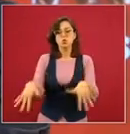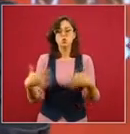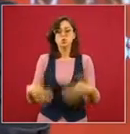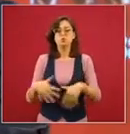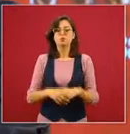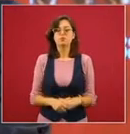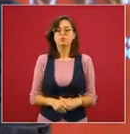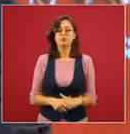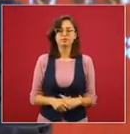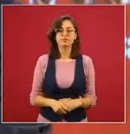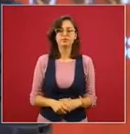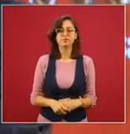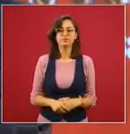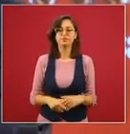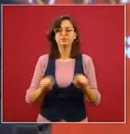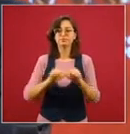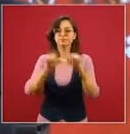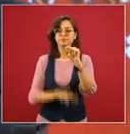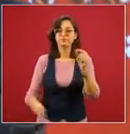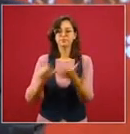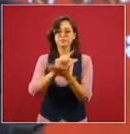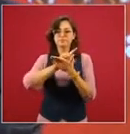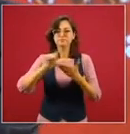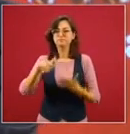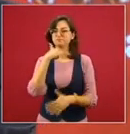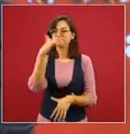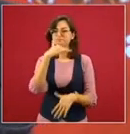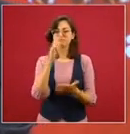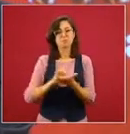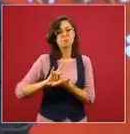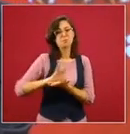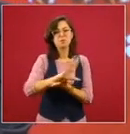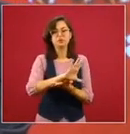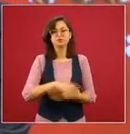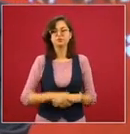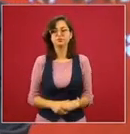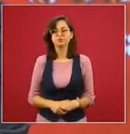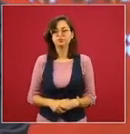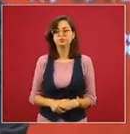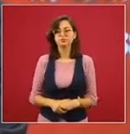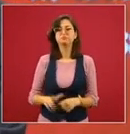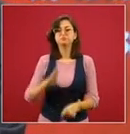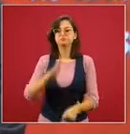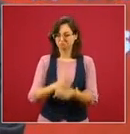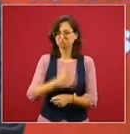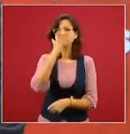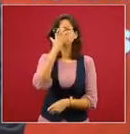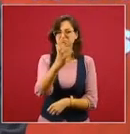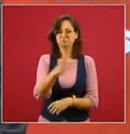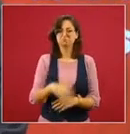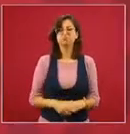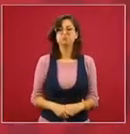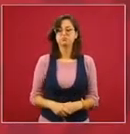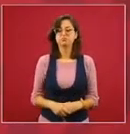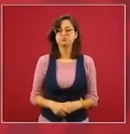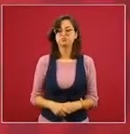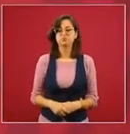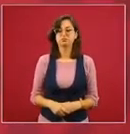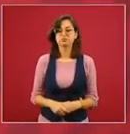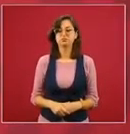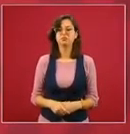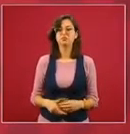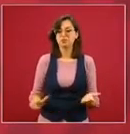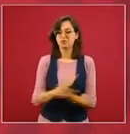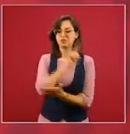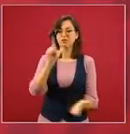México limpio de corrupción, sin impunidad, con un auténtico Estado